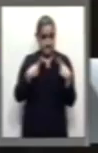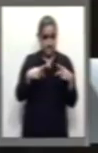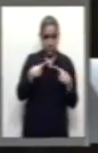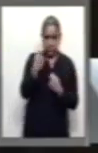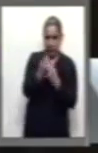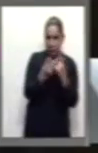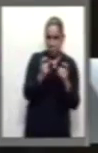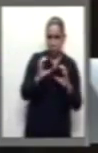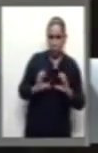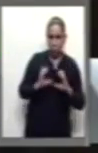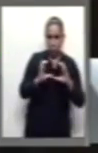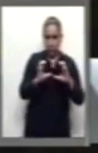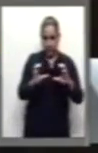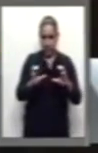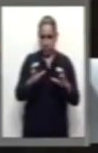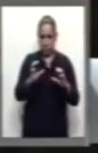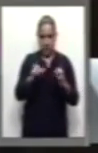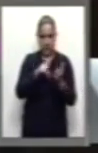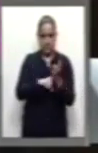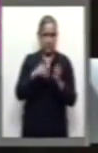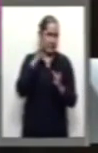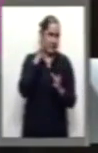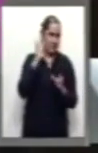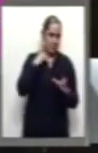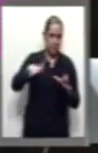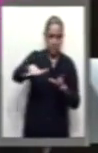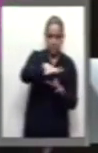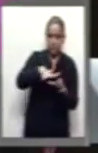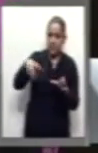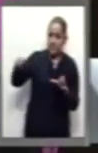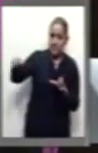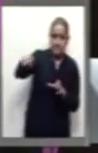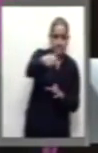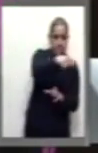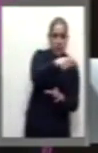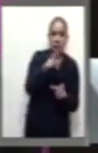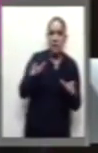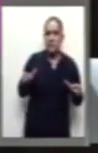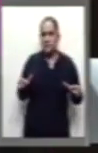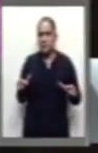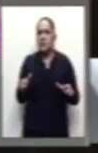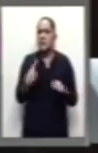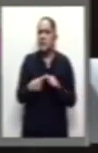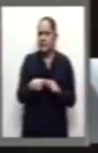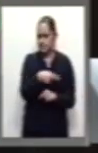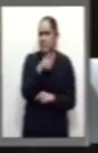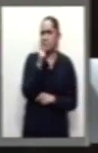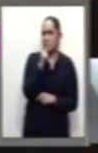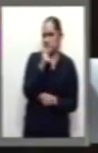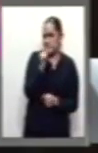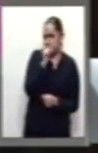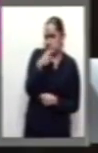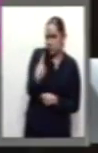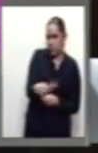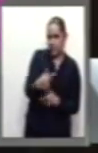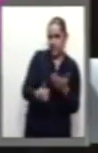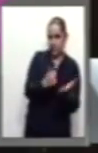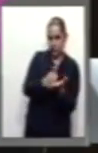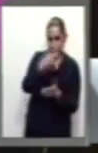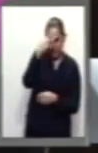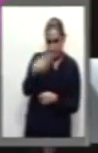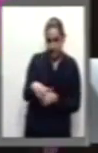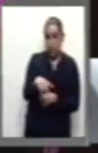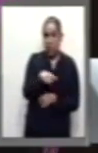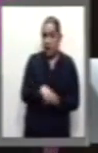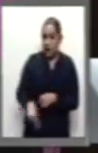Diputados es la Policía de la Ciudad de México. Y el gasto que hace la Policía de la Ciudad de México al